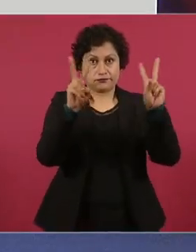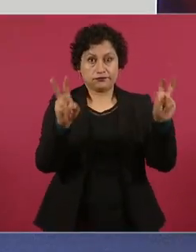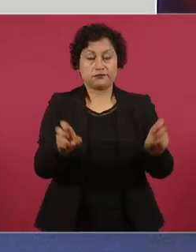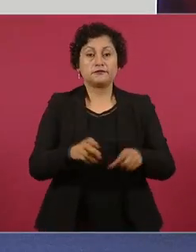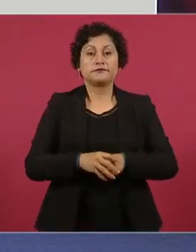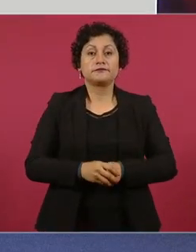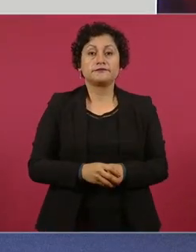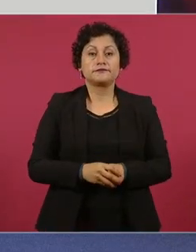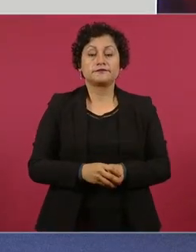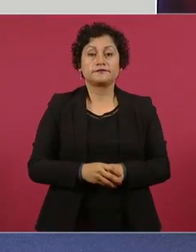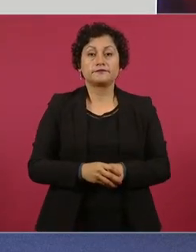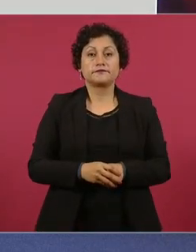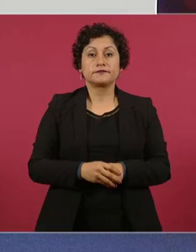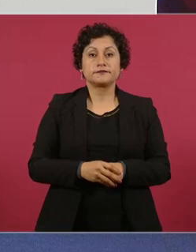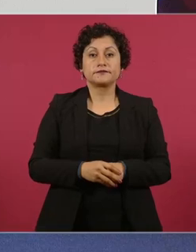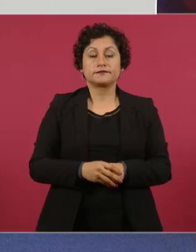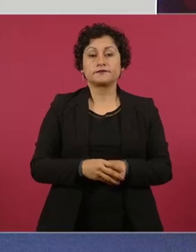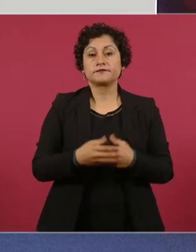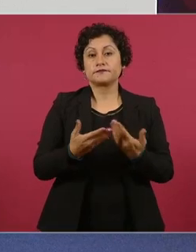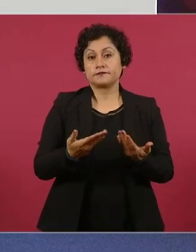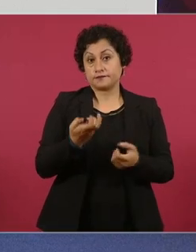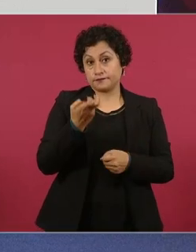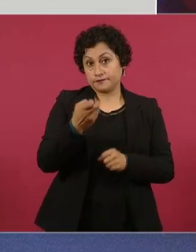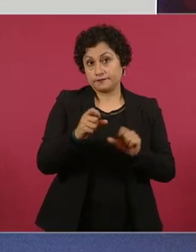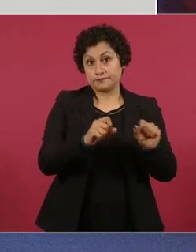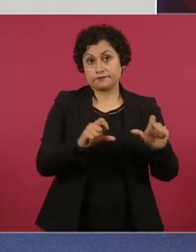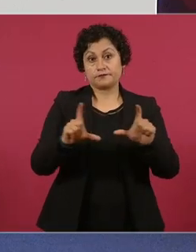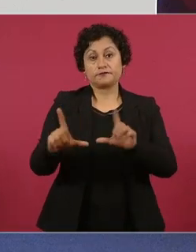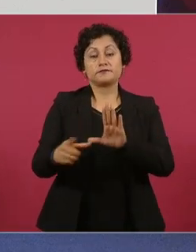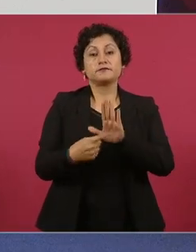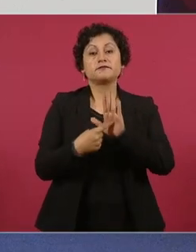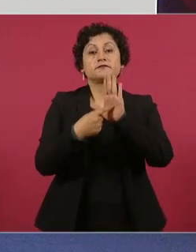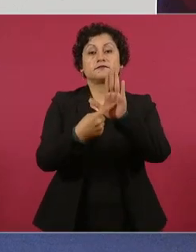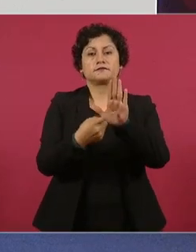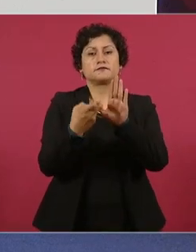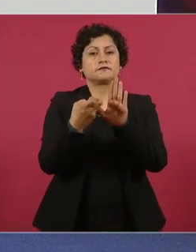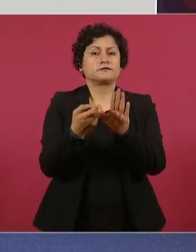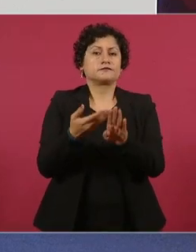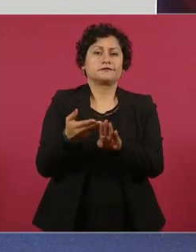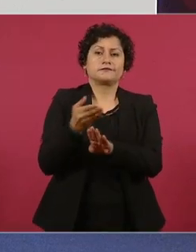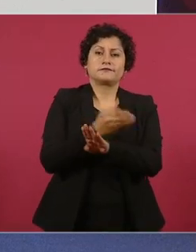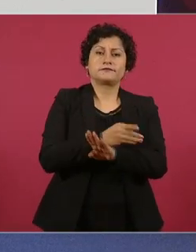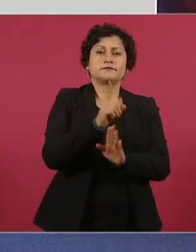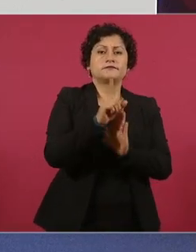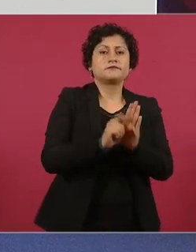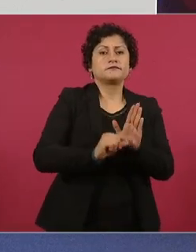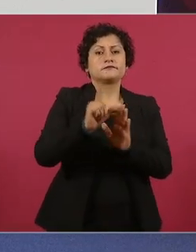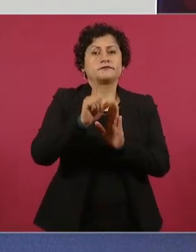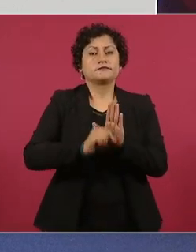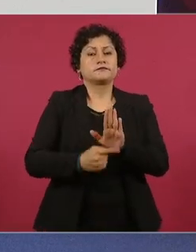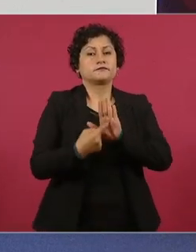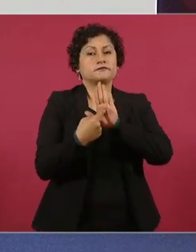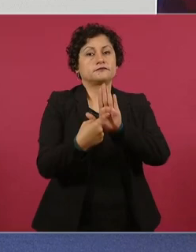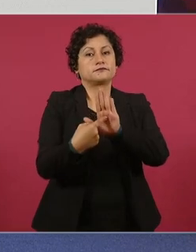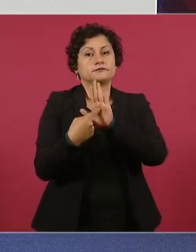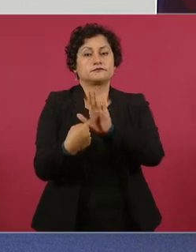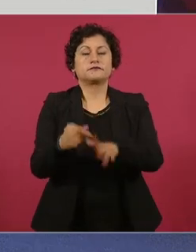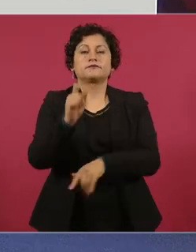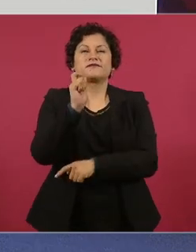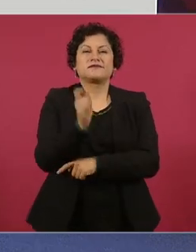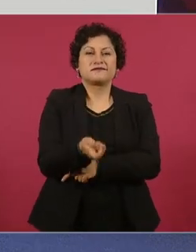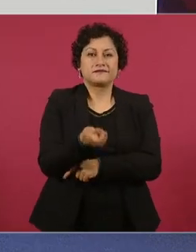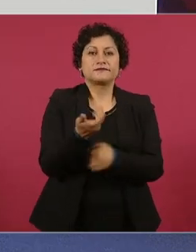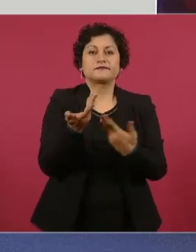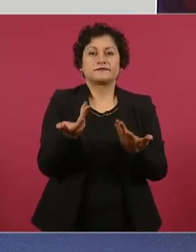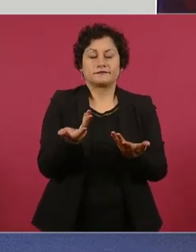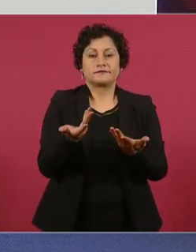Y pues esta lámina que presentamos mes a mes es el promedio de los